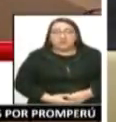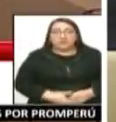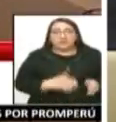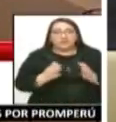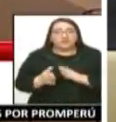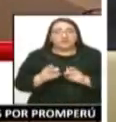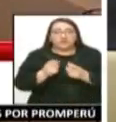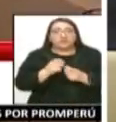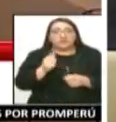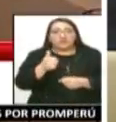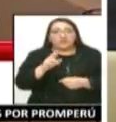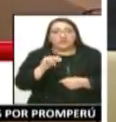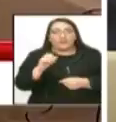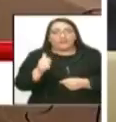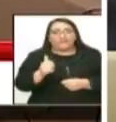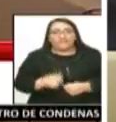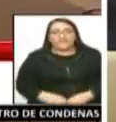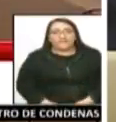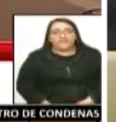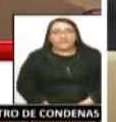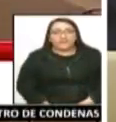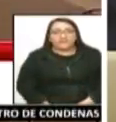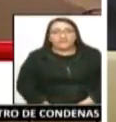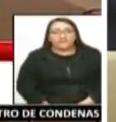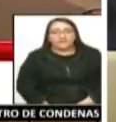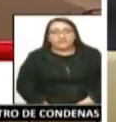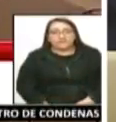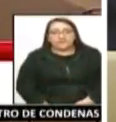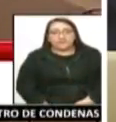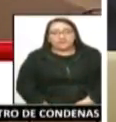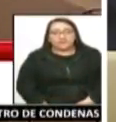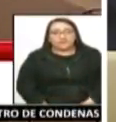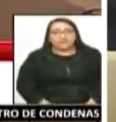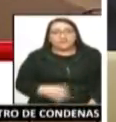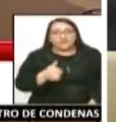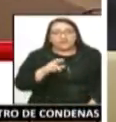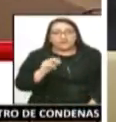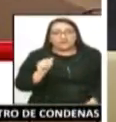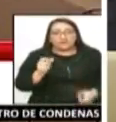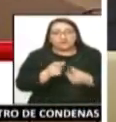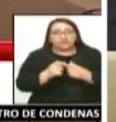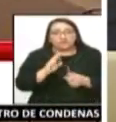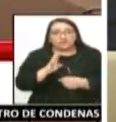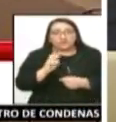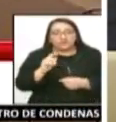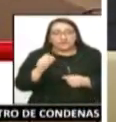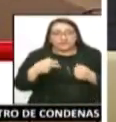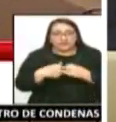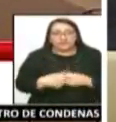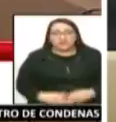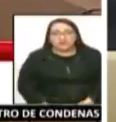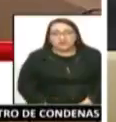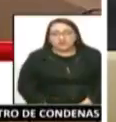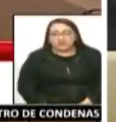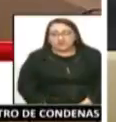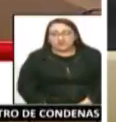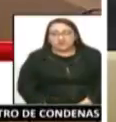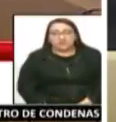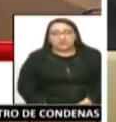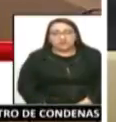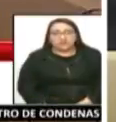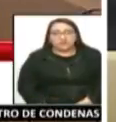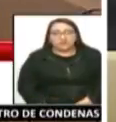forma elitista en cuanto a la Cámara de Senadores. Por supuesto, esto lo que se quiere hacer es